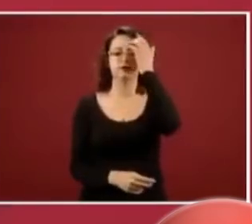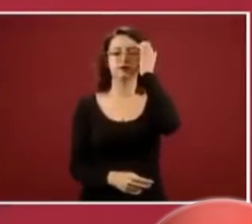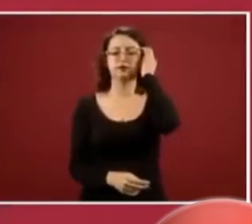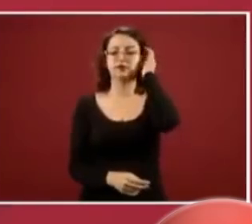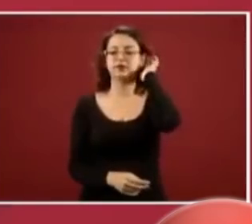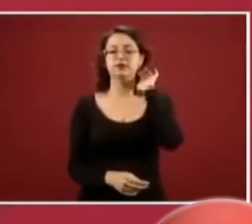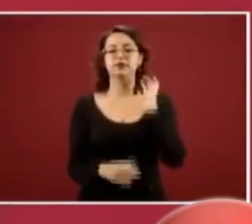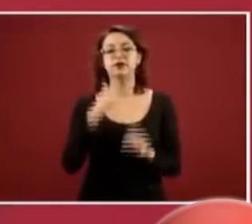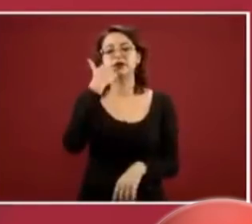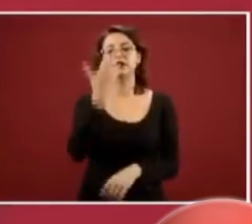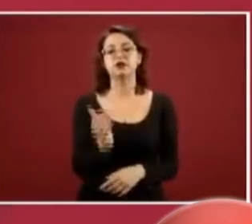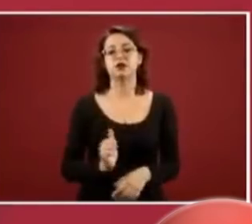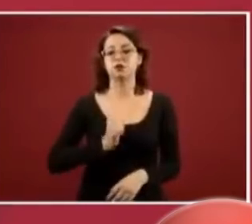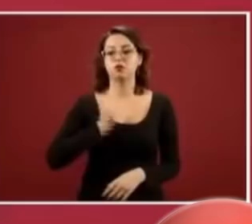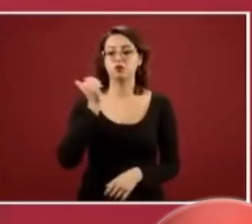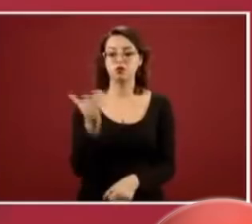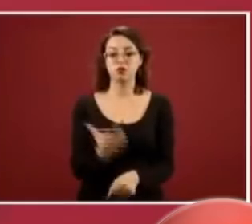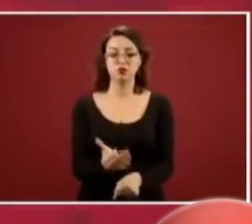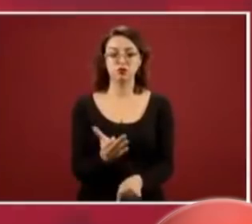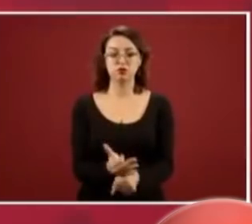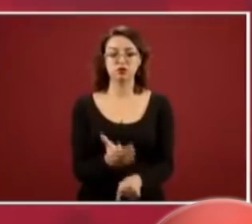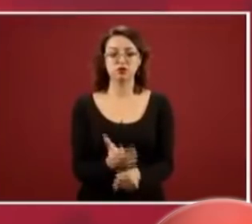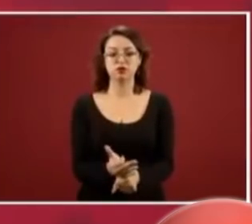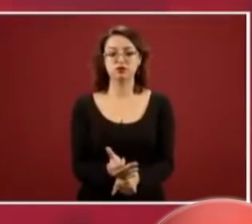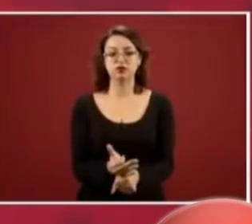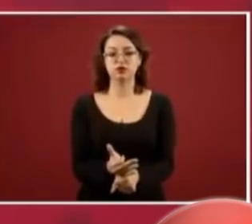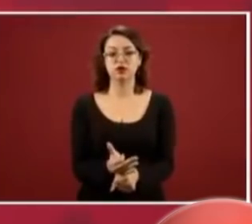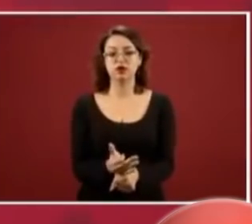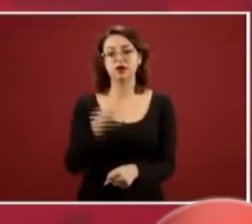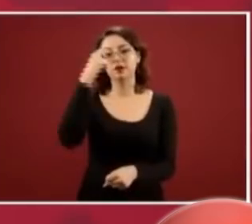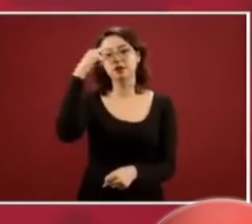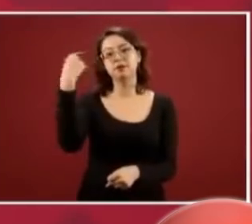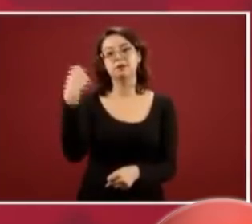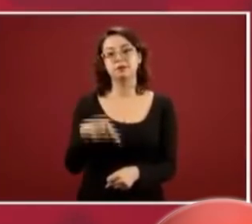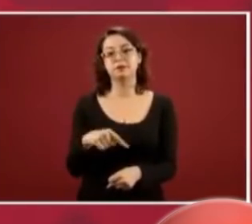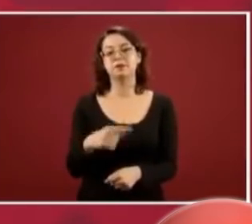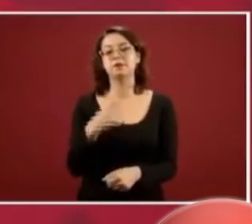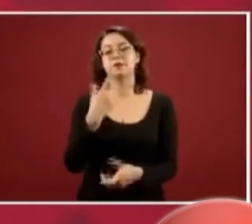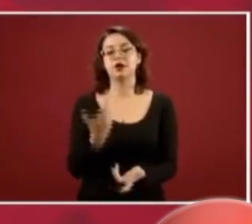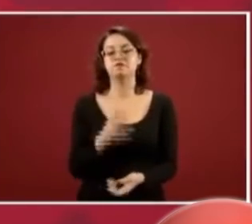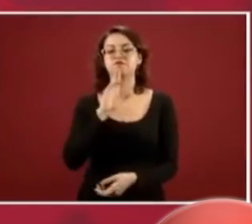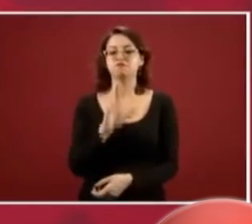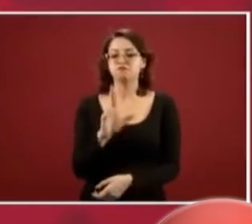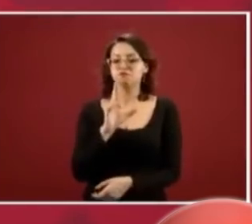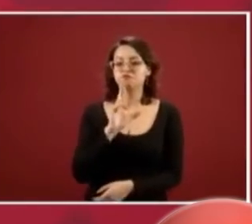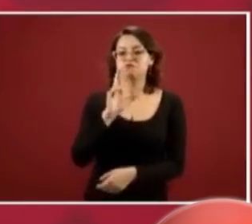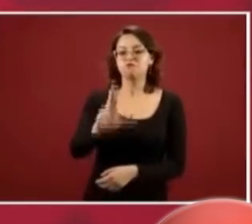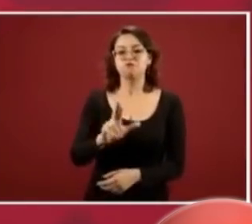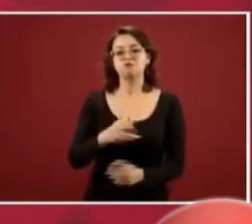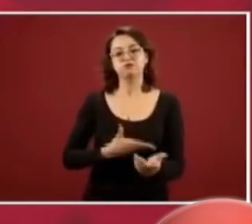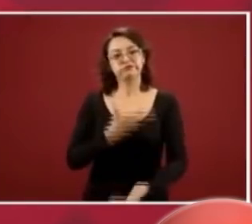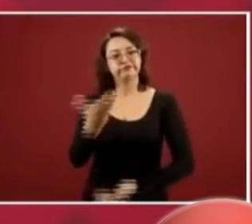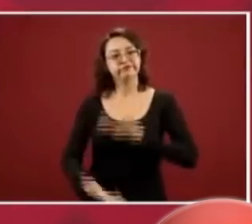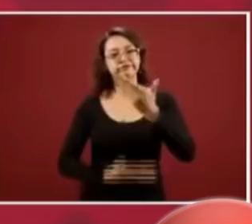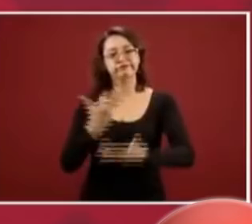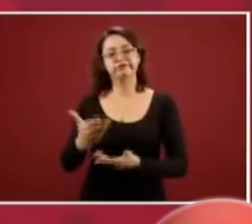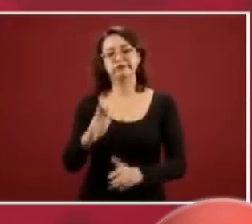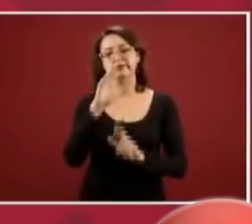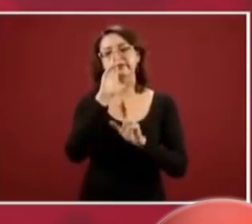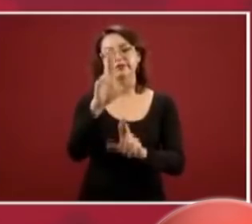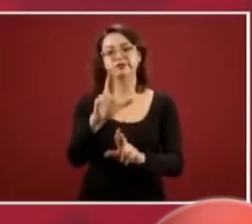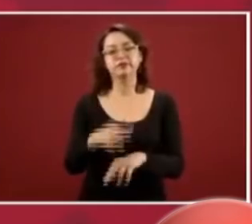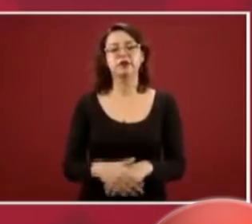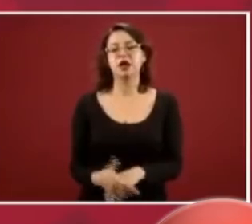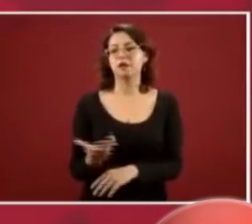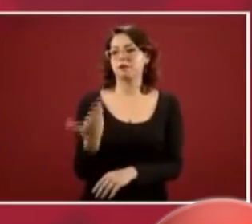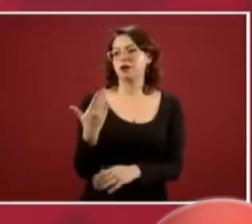aprovechar para hacer una réplica respetuosa. Leí un